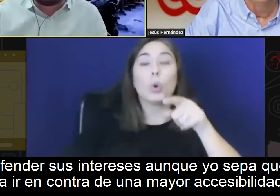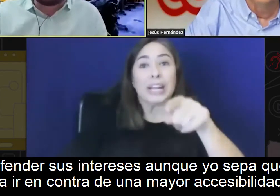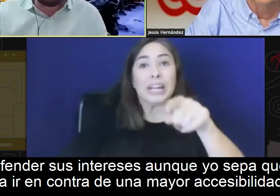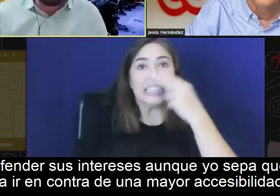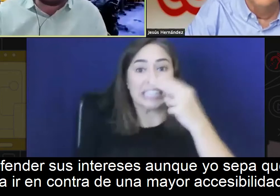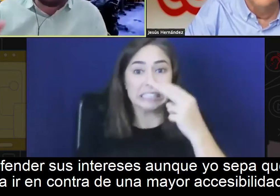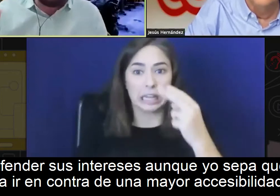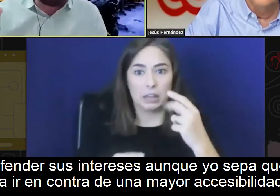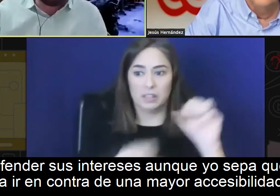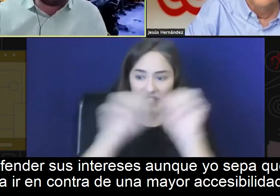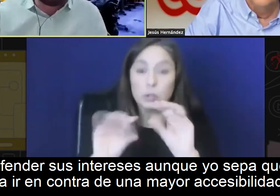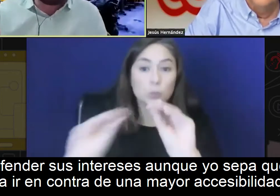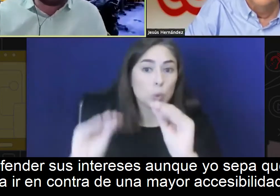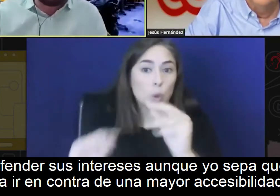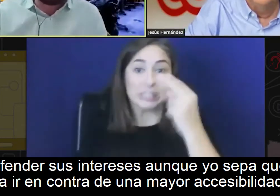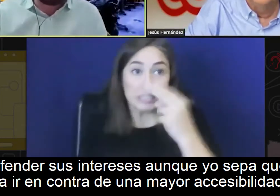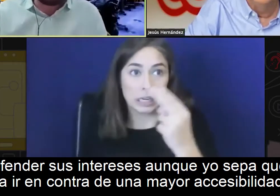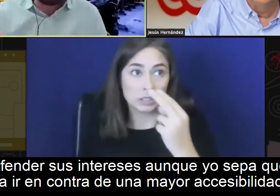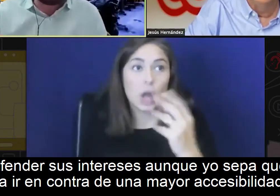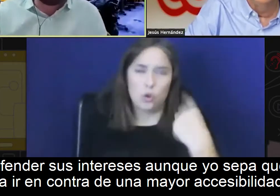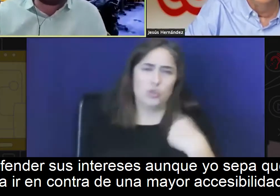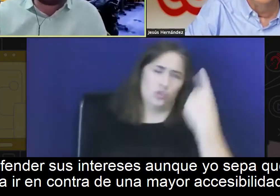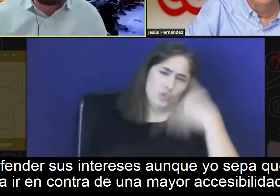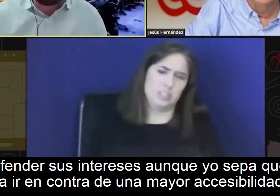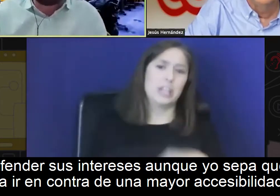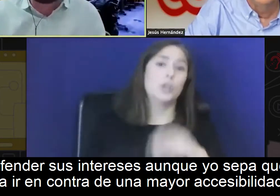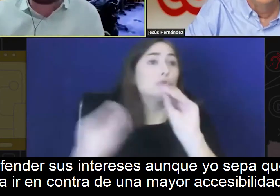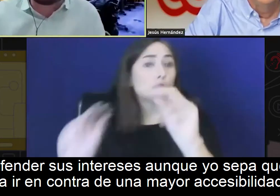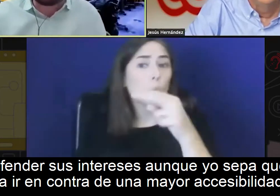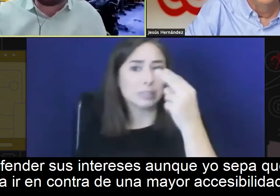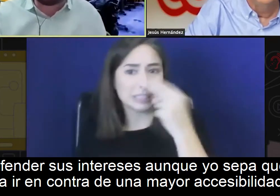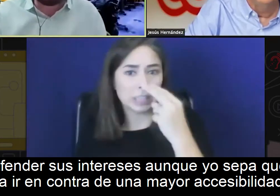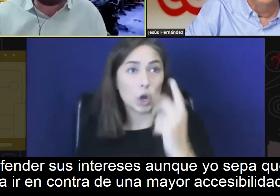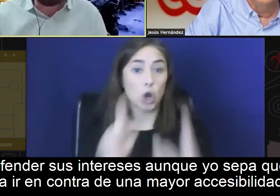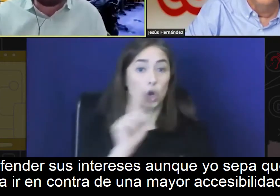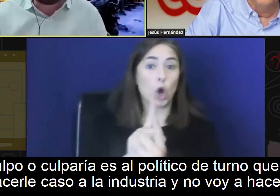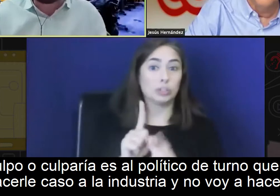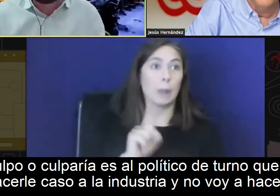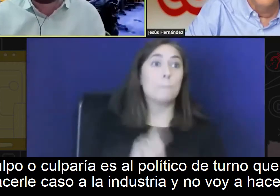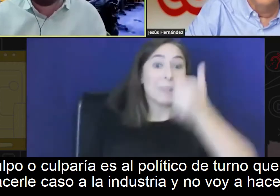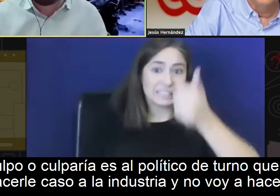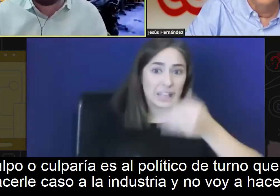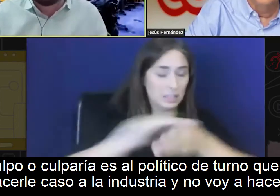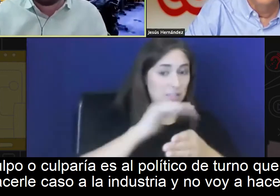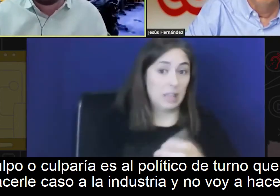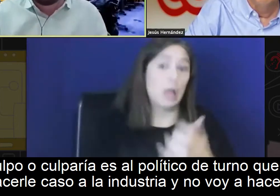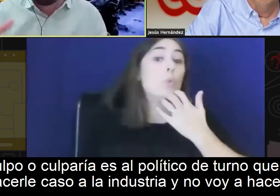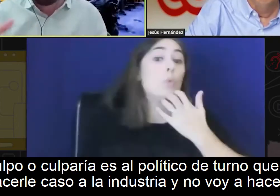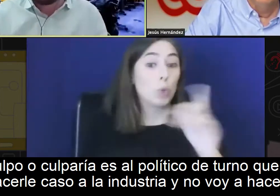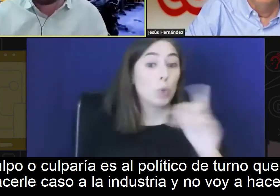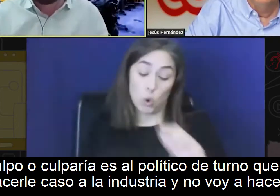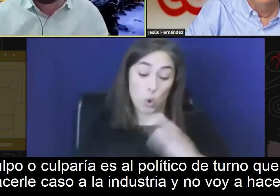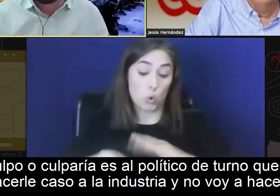que sus intereses a veces van a ir en contra de una mayor accesibilidad, por ejemplo. Yo a quien culpo